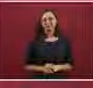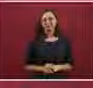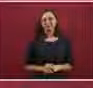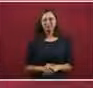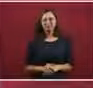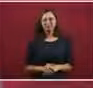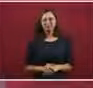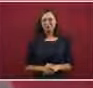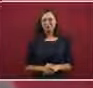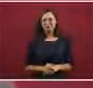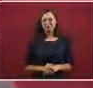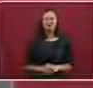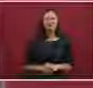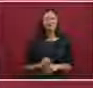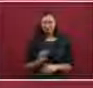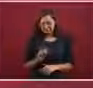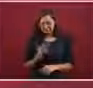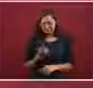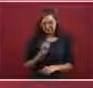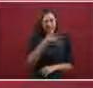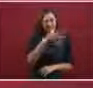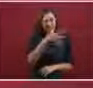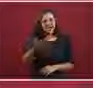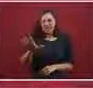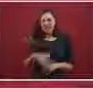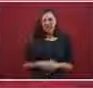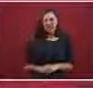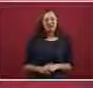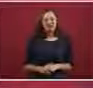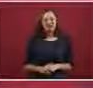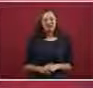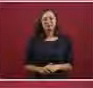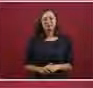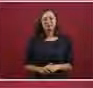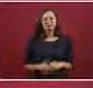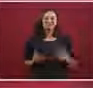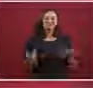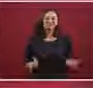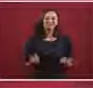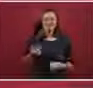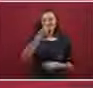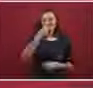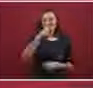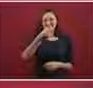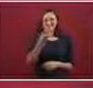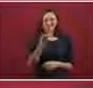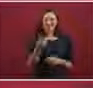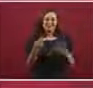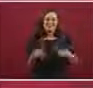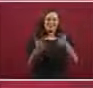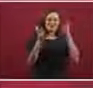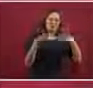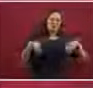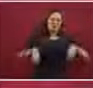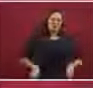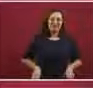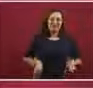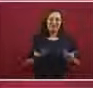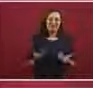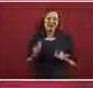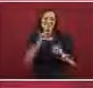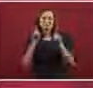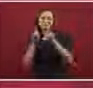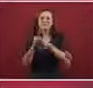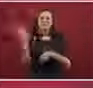Sí, es que en general, pues si se robaban el dinero de las medicinas, ¿cómo no se van a robar el dinero de los